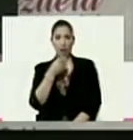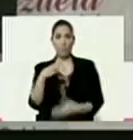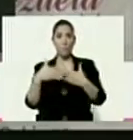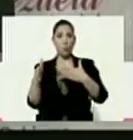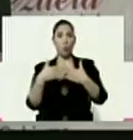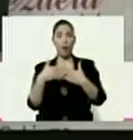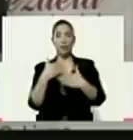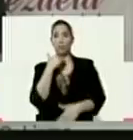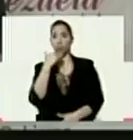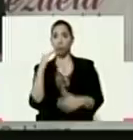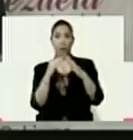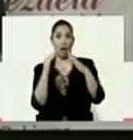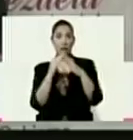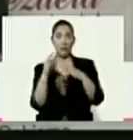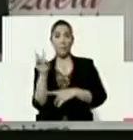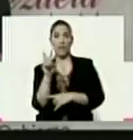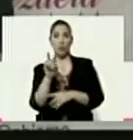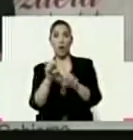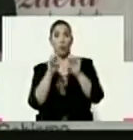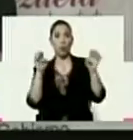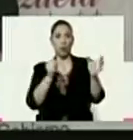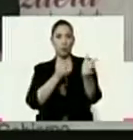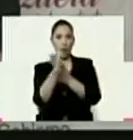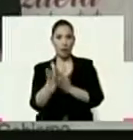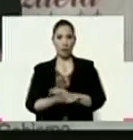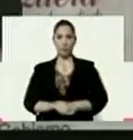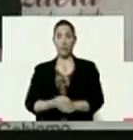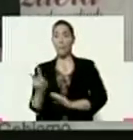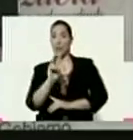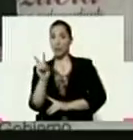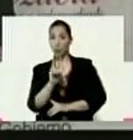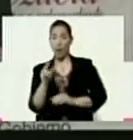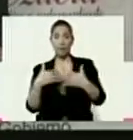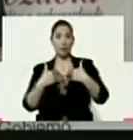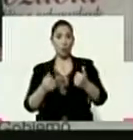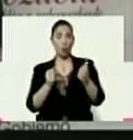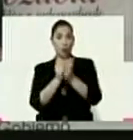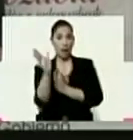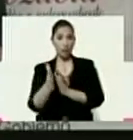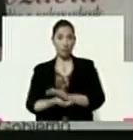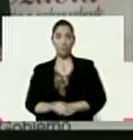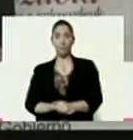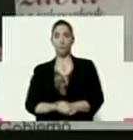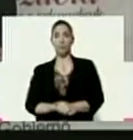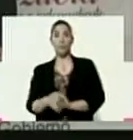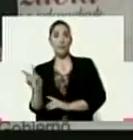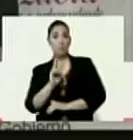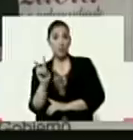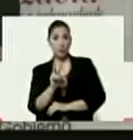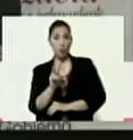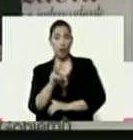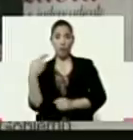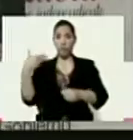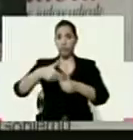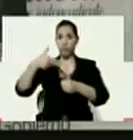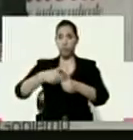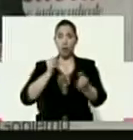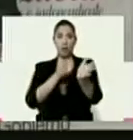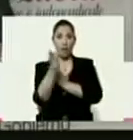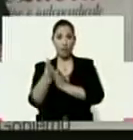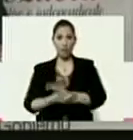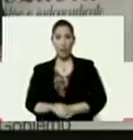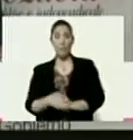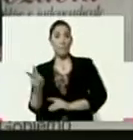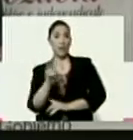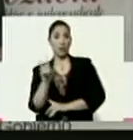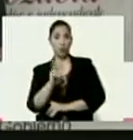casa. En Venezuela la educación es gratuita. En Venezuela la salud es gratuita. En Venezuela el combustible es gratuito. En